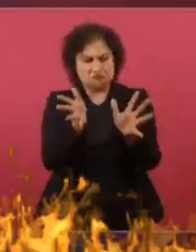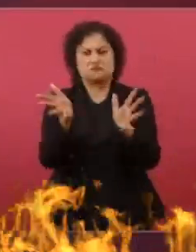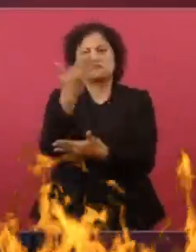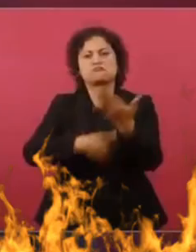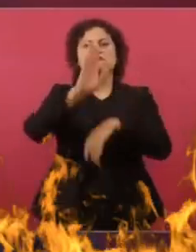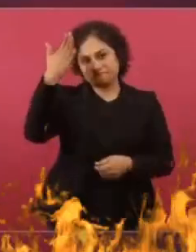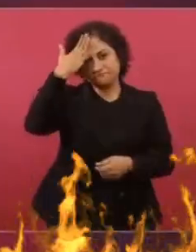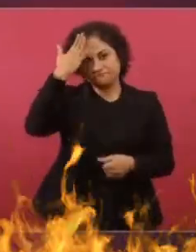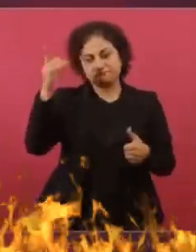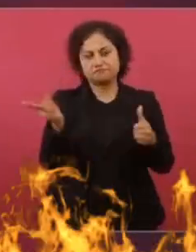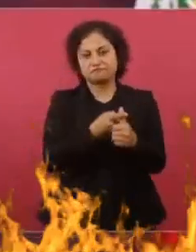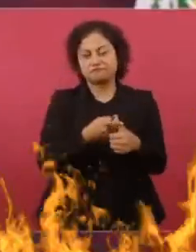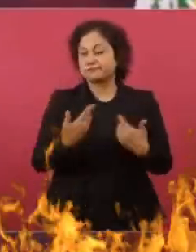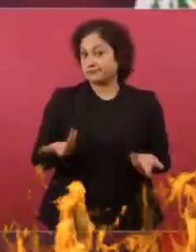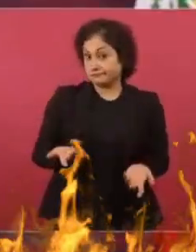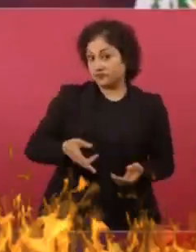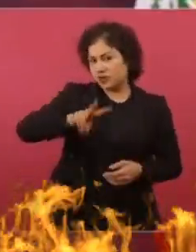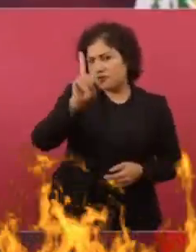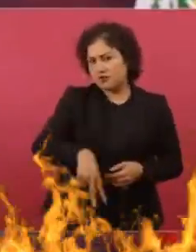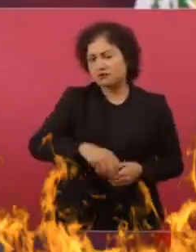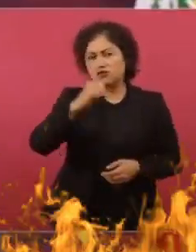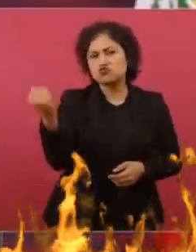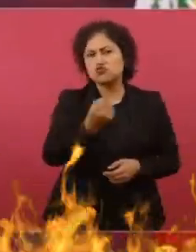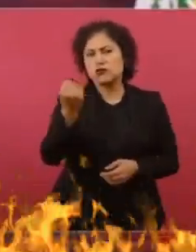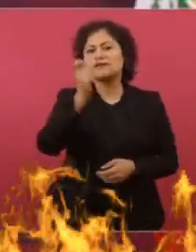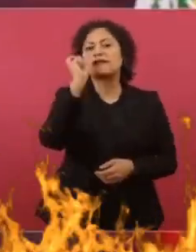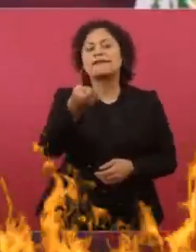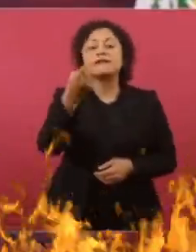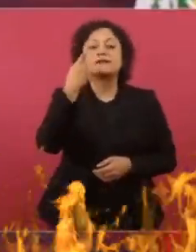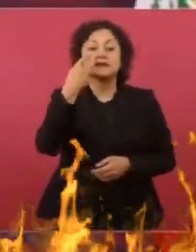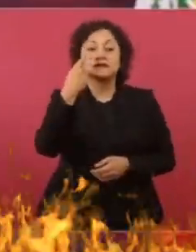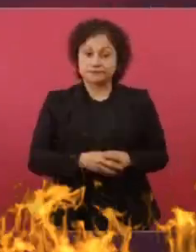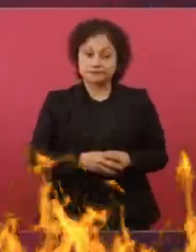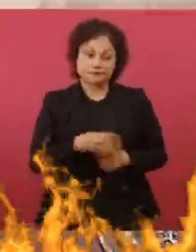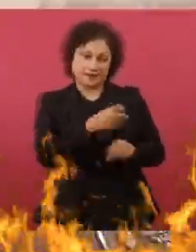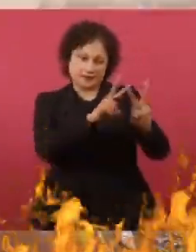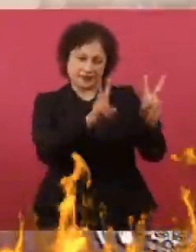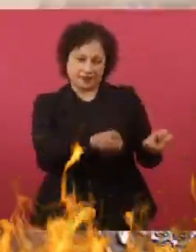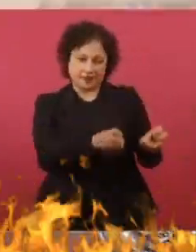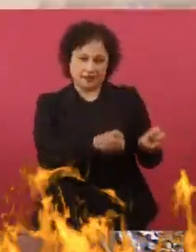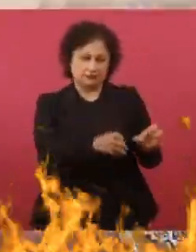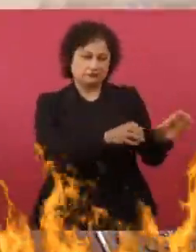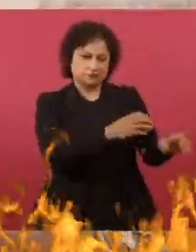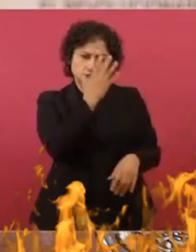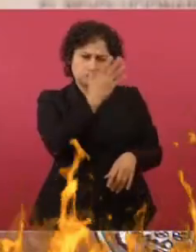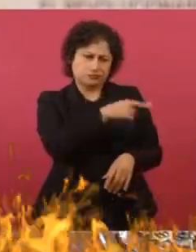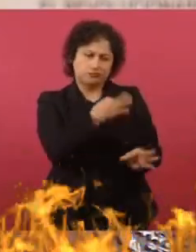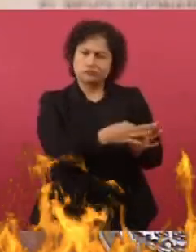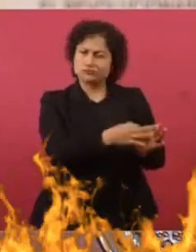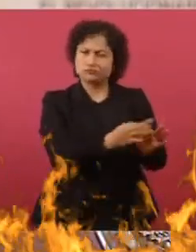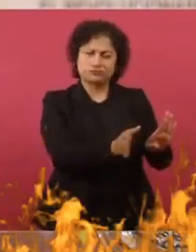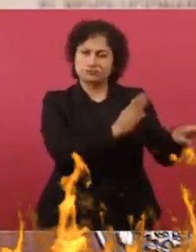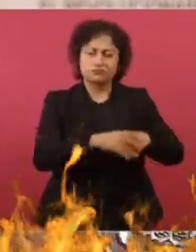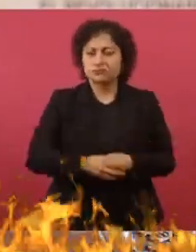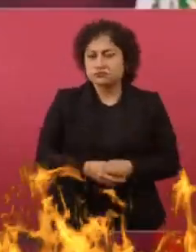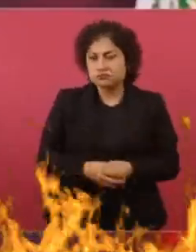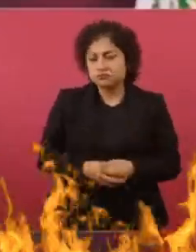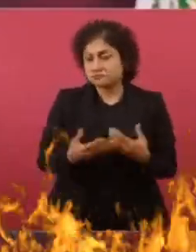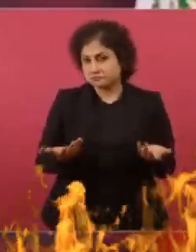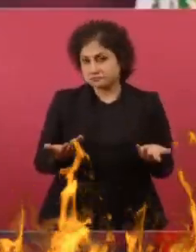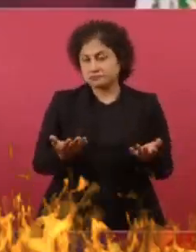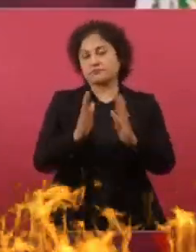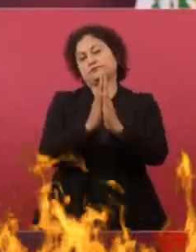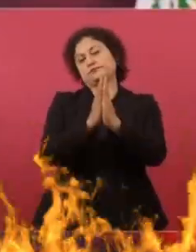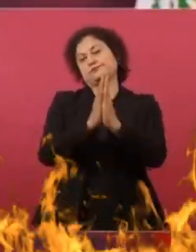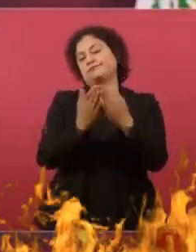a nuestro pueblo. Afortunadamente, mis hermanos y mi hermana son gente seria, son muy responsables. Pero de todas maneras, no